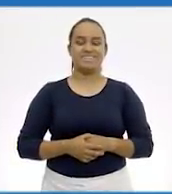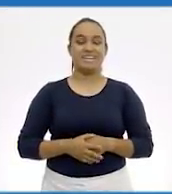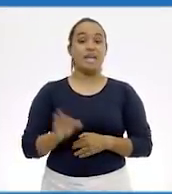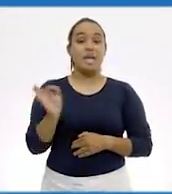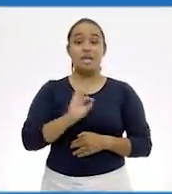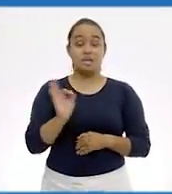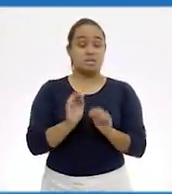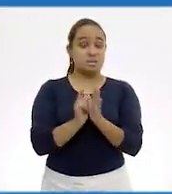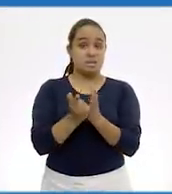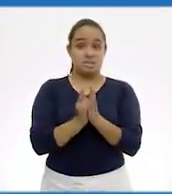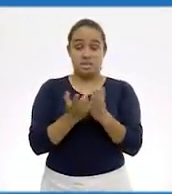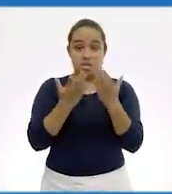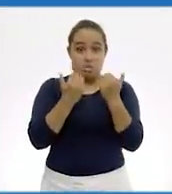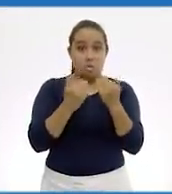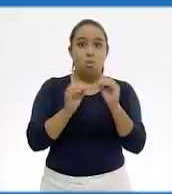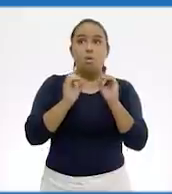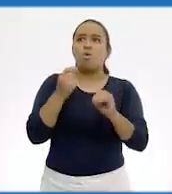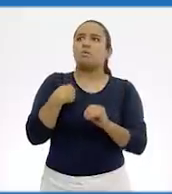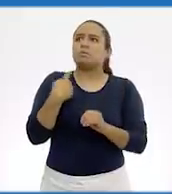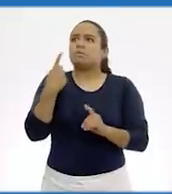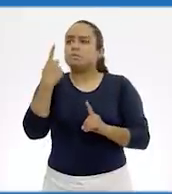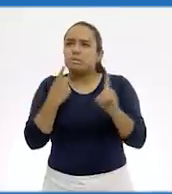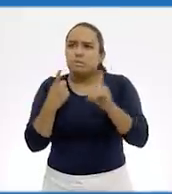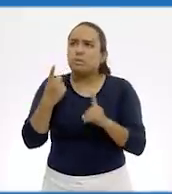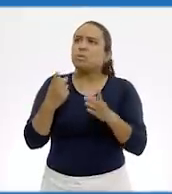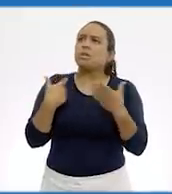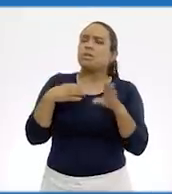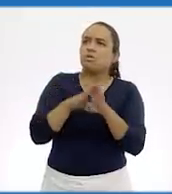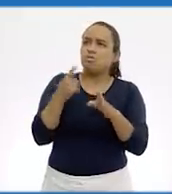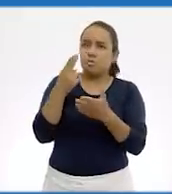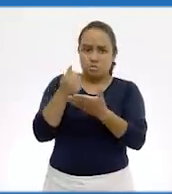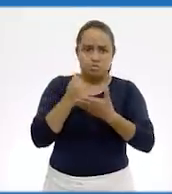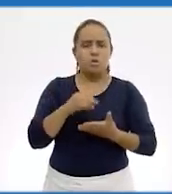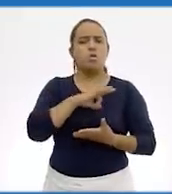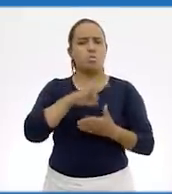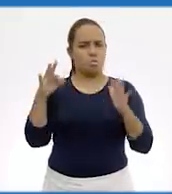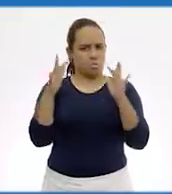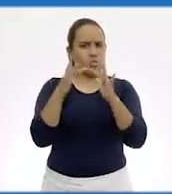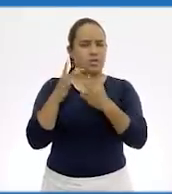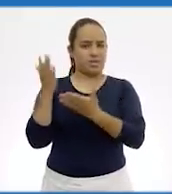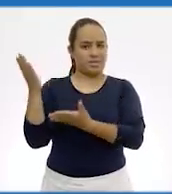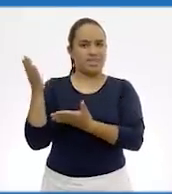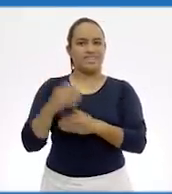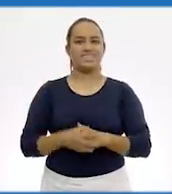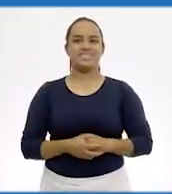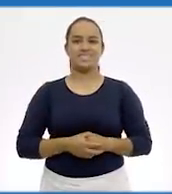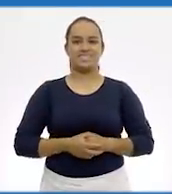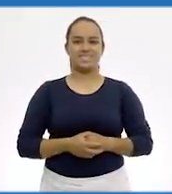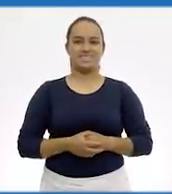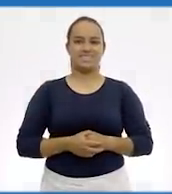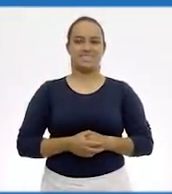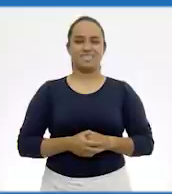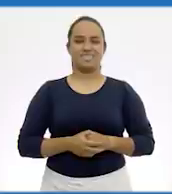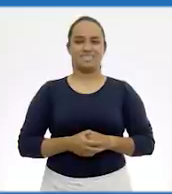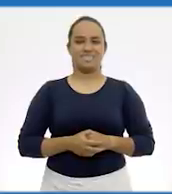Si no tienes el libro de texto o necesitas ayuda para resolver tus dudas, contáctanos.